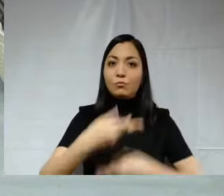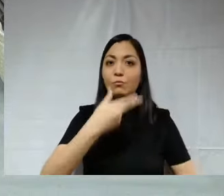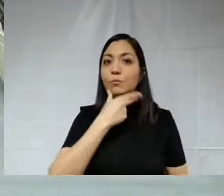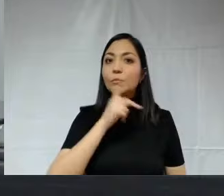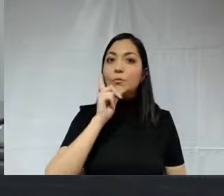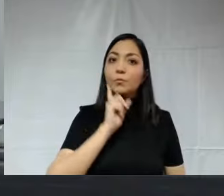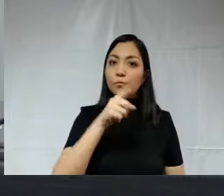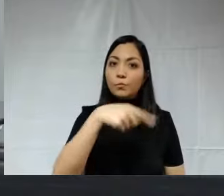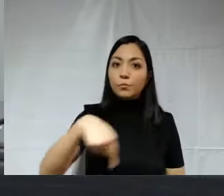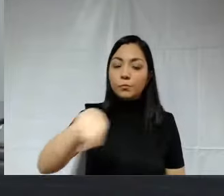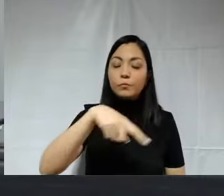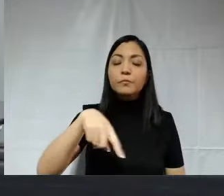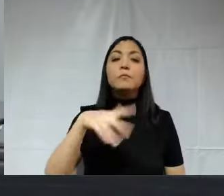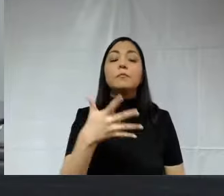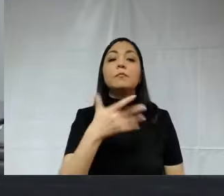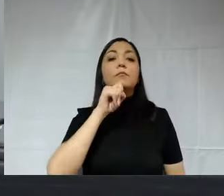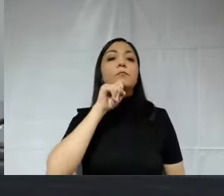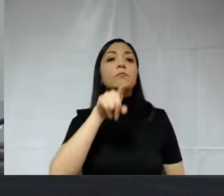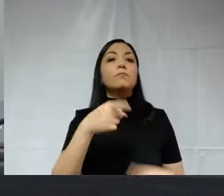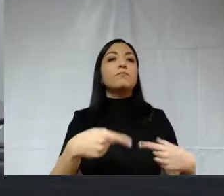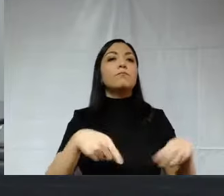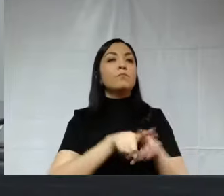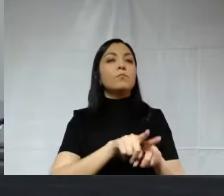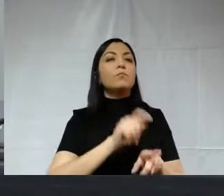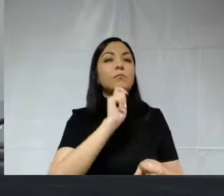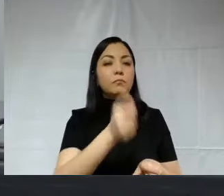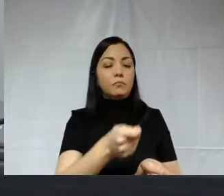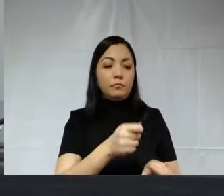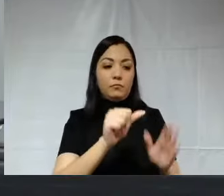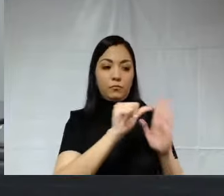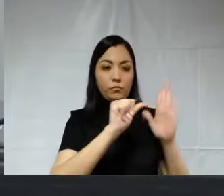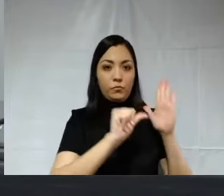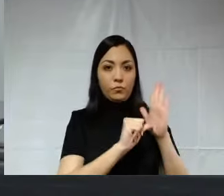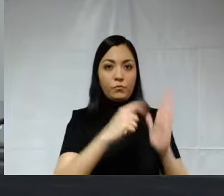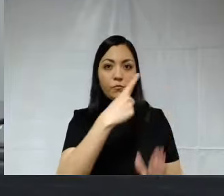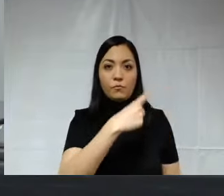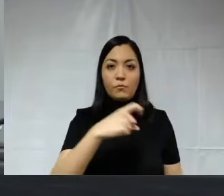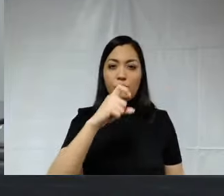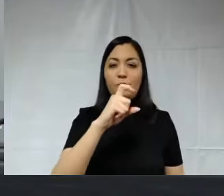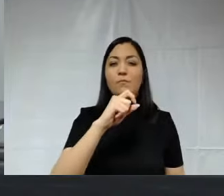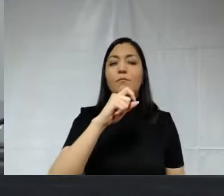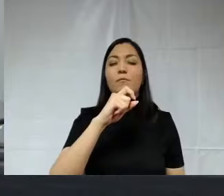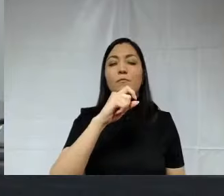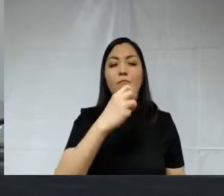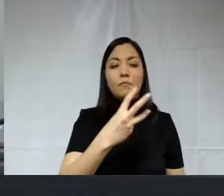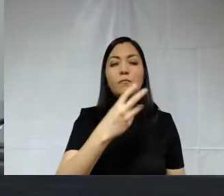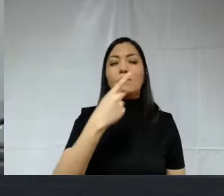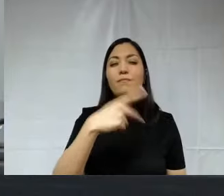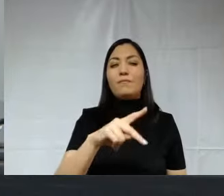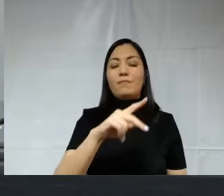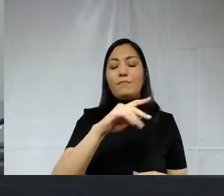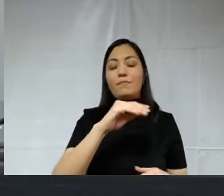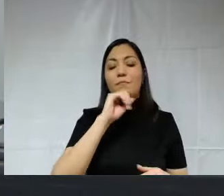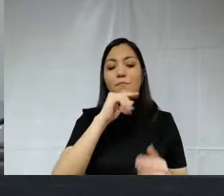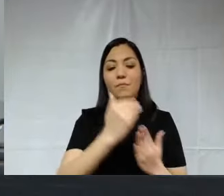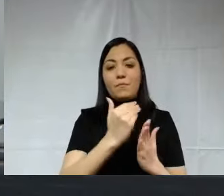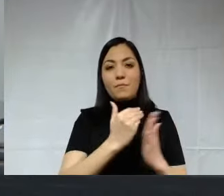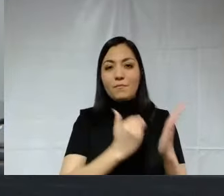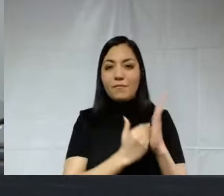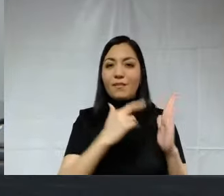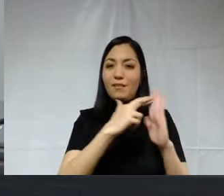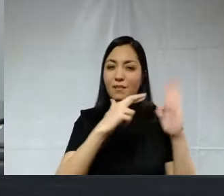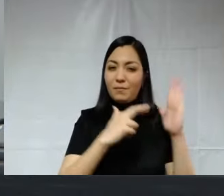143 numeral 2 fracción Segunda del código electoral del Estado de Jalisco 10 numeral 1 fracciones Tercera y